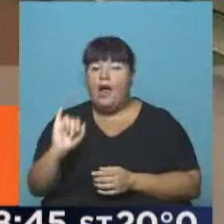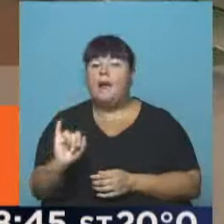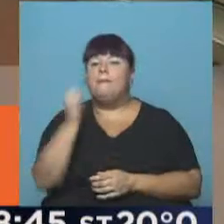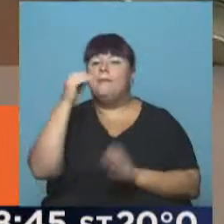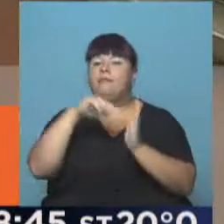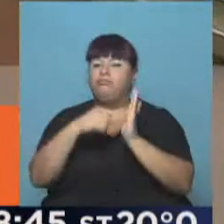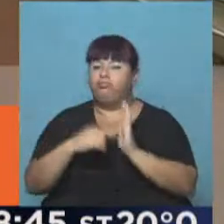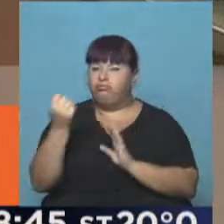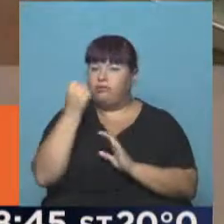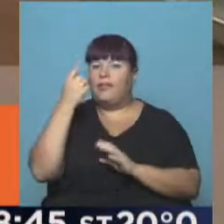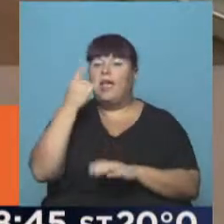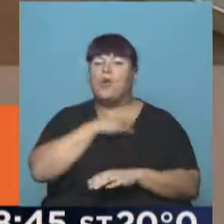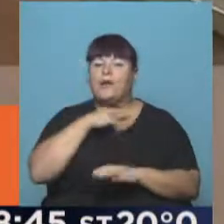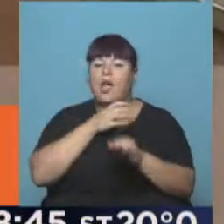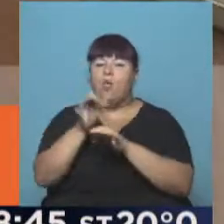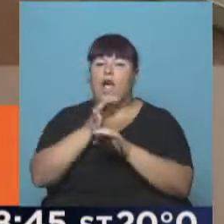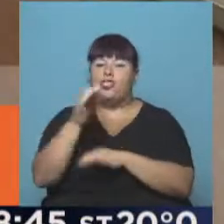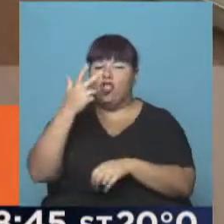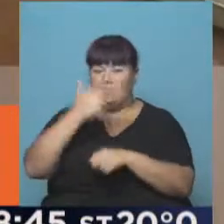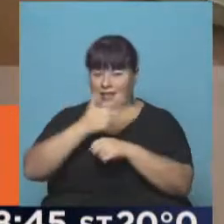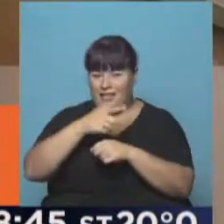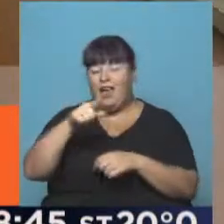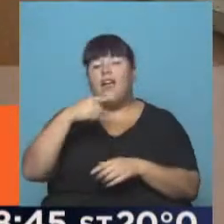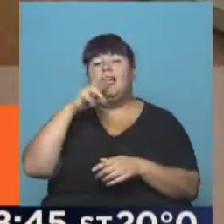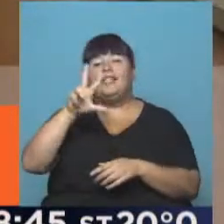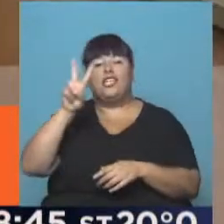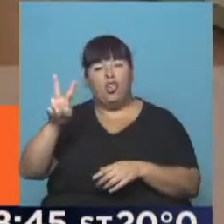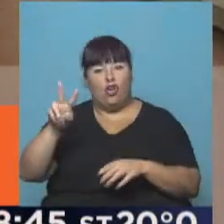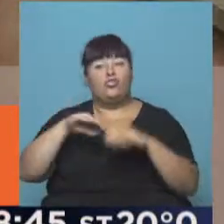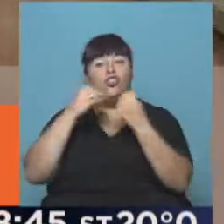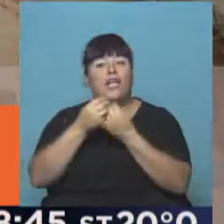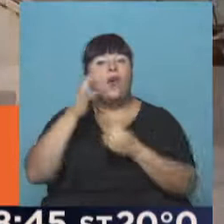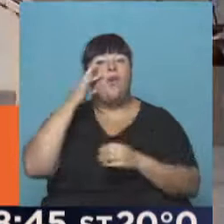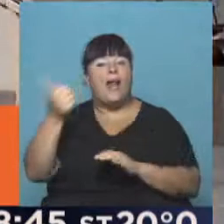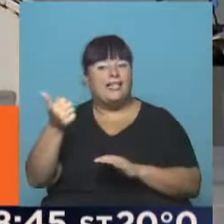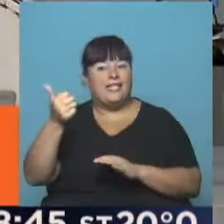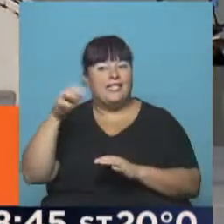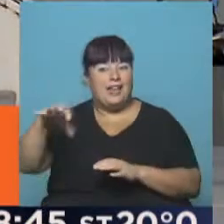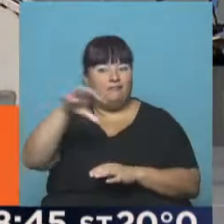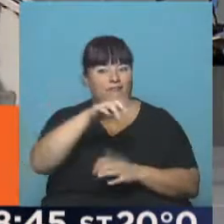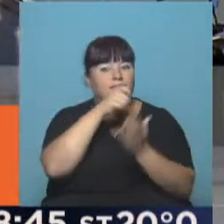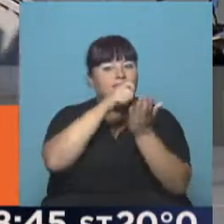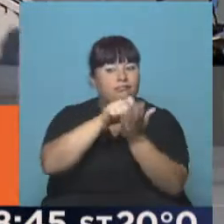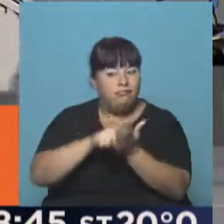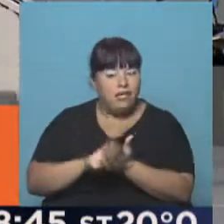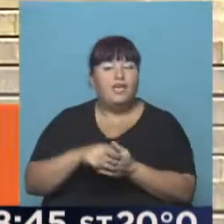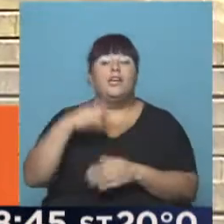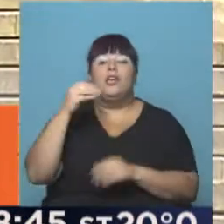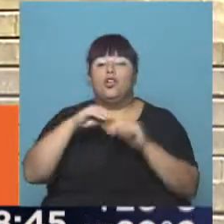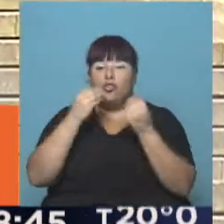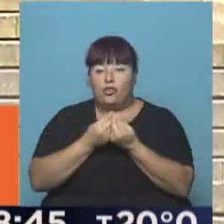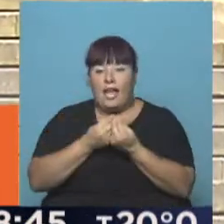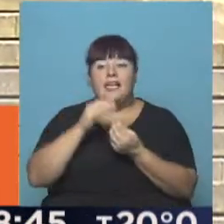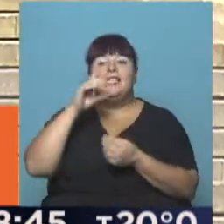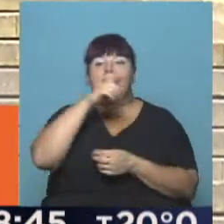en la élite de instituciones de educación superior en 32 de las 46 áreas relevadas, ubicándose entre